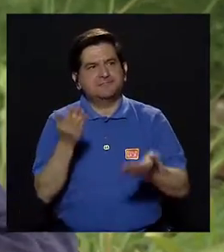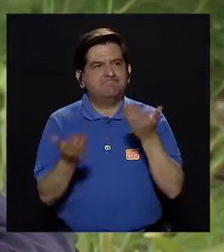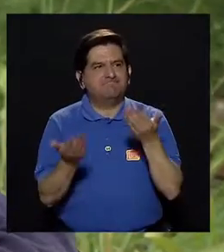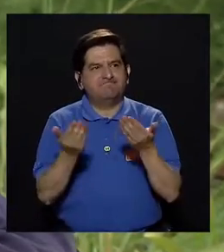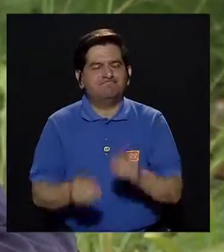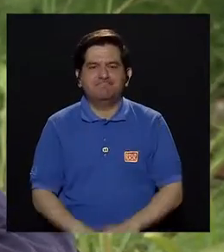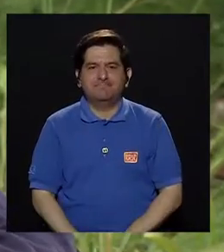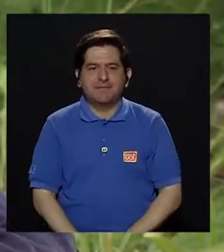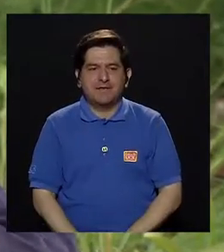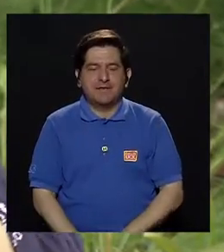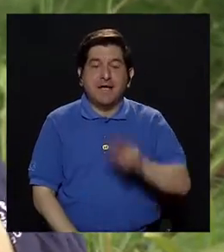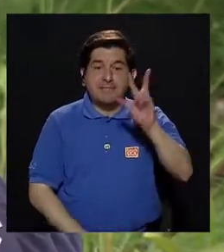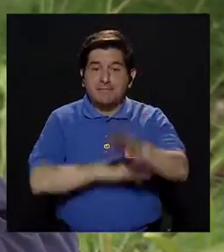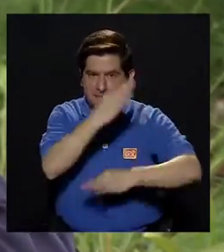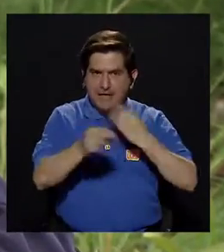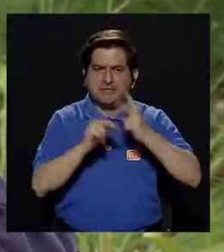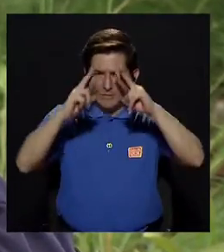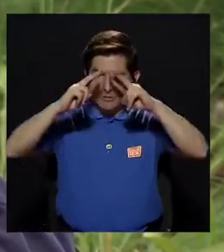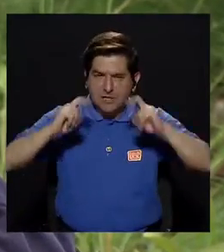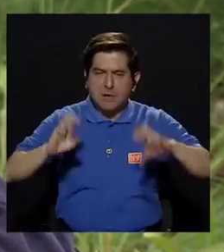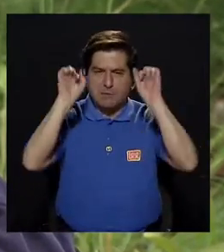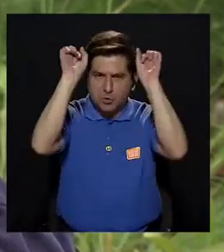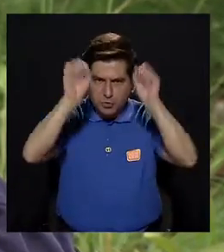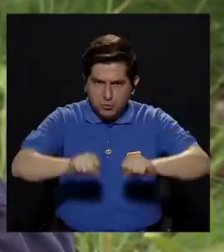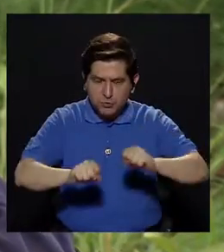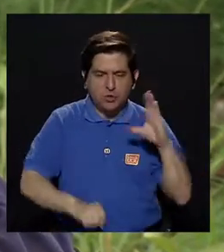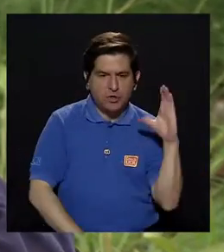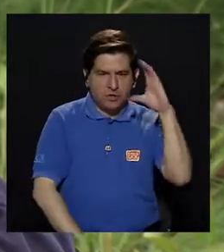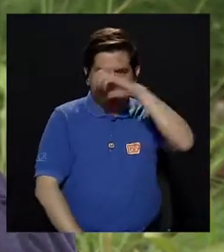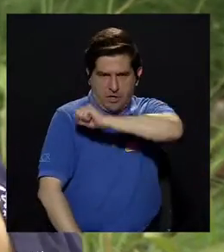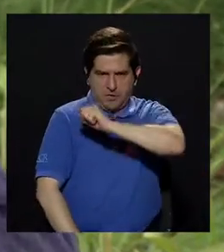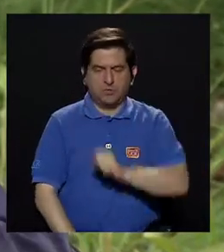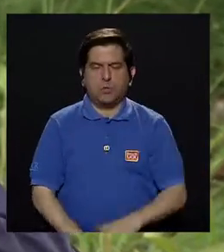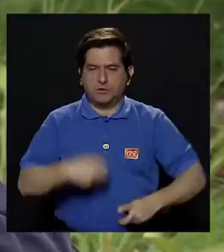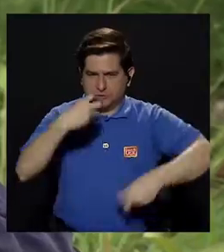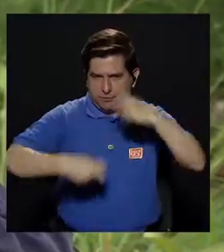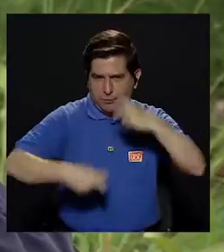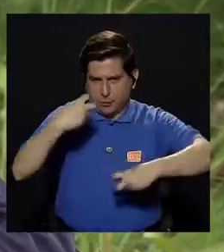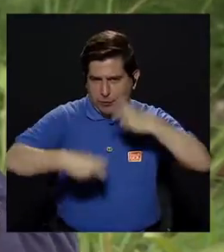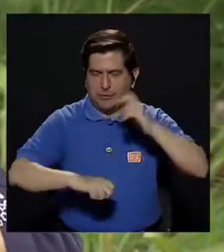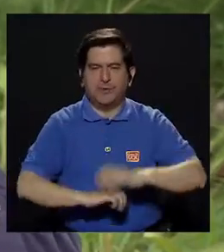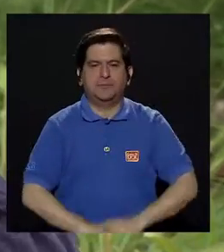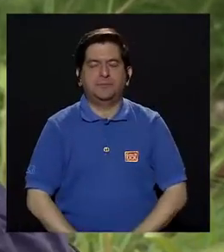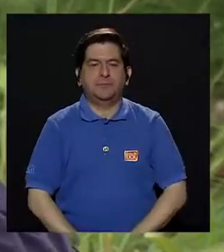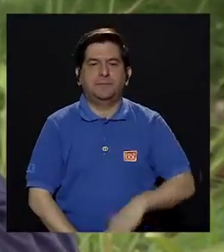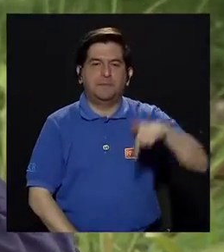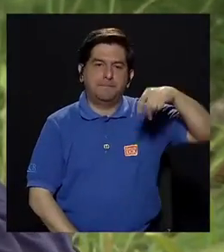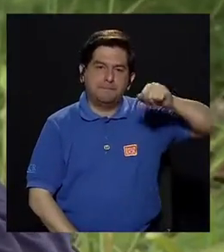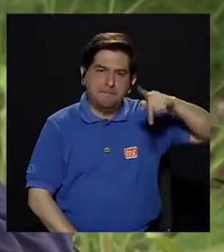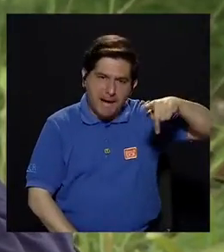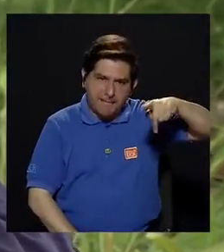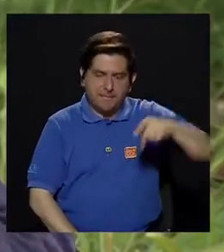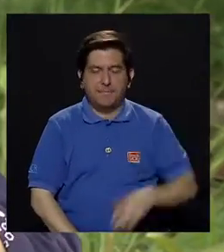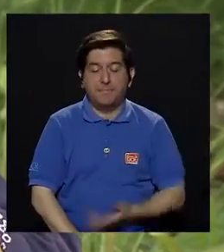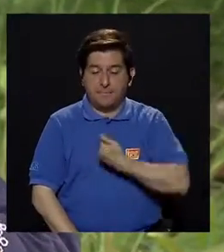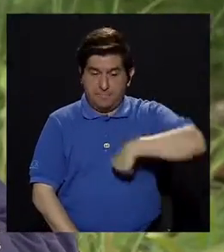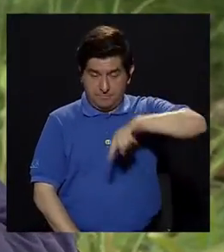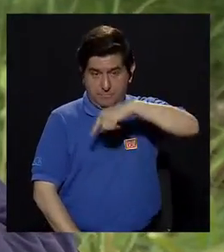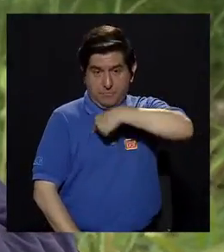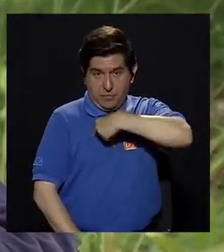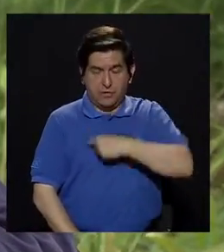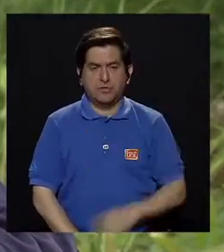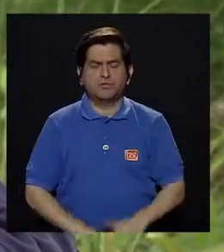hay tres tipos de exámenes con los que se podría detectar, ajá, algún problema. El Papá Nicolau, que es el que